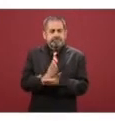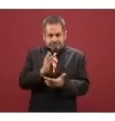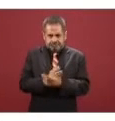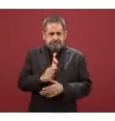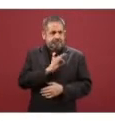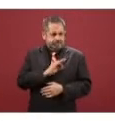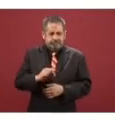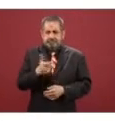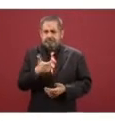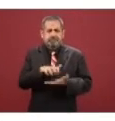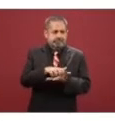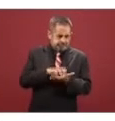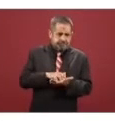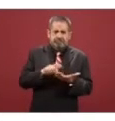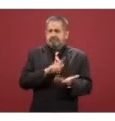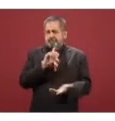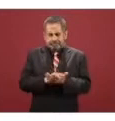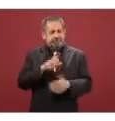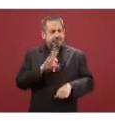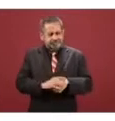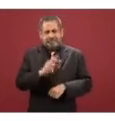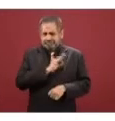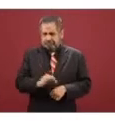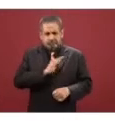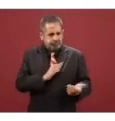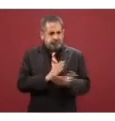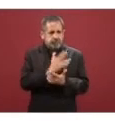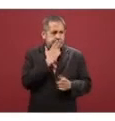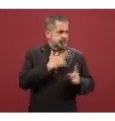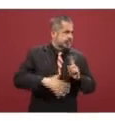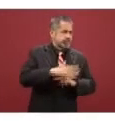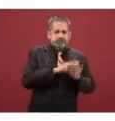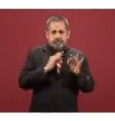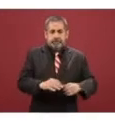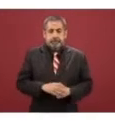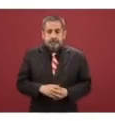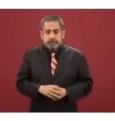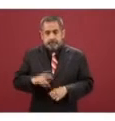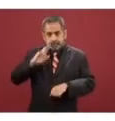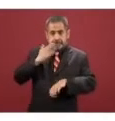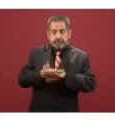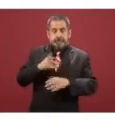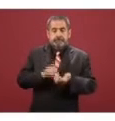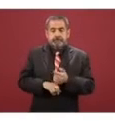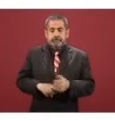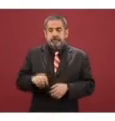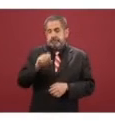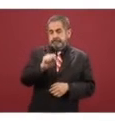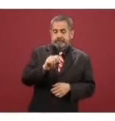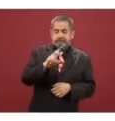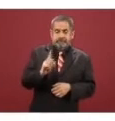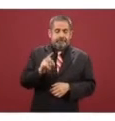técnica, económica, legal y ambientalmente, desarrollado bajo responsabilidad de la Secretaría de la Defensa